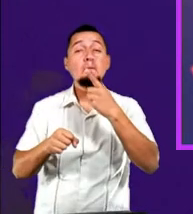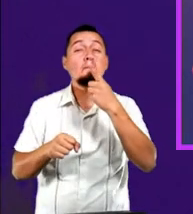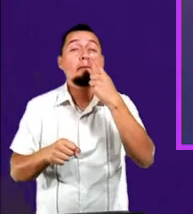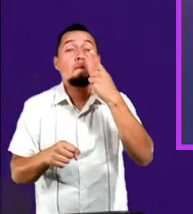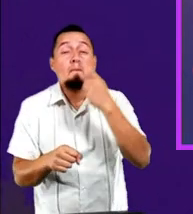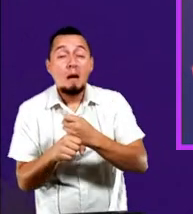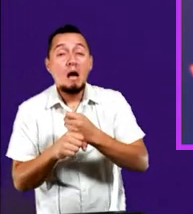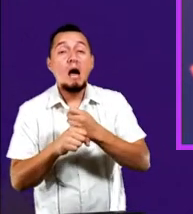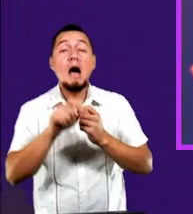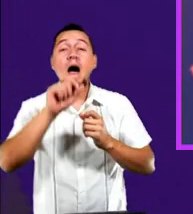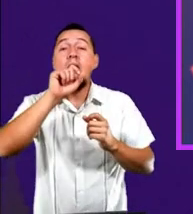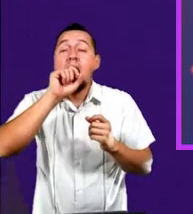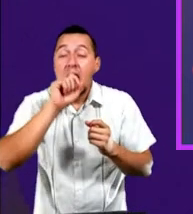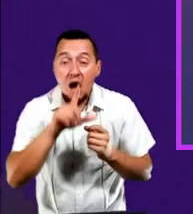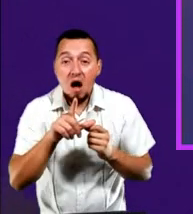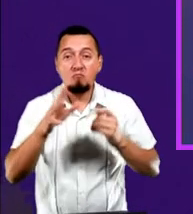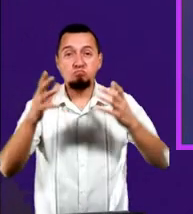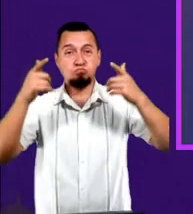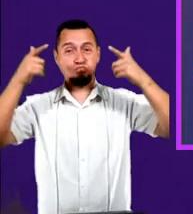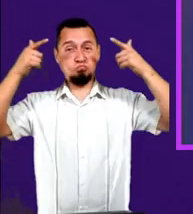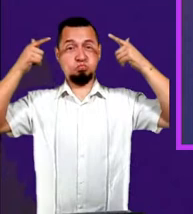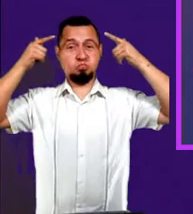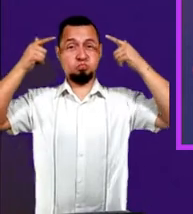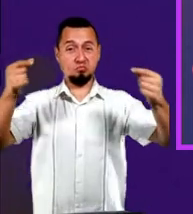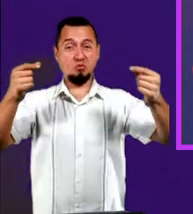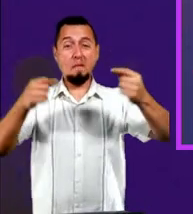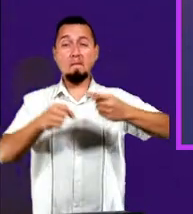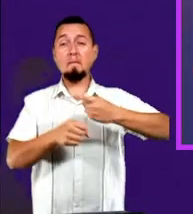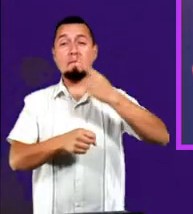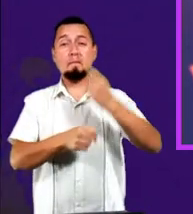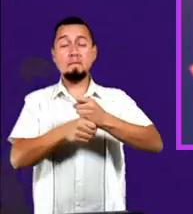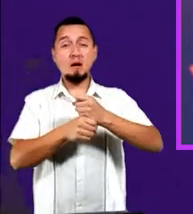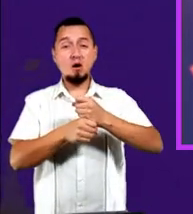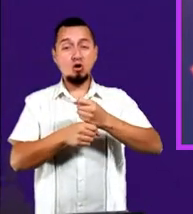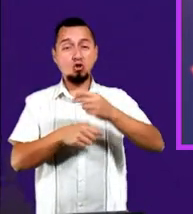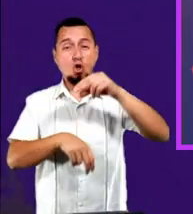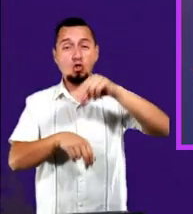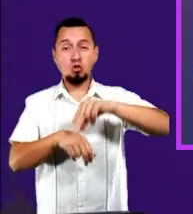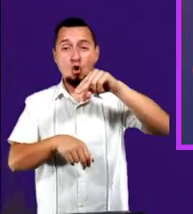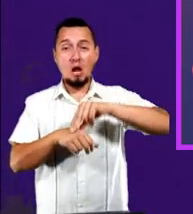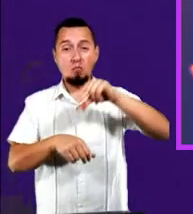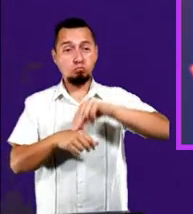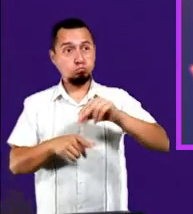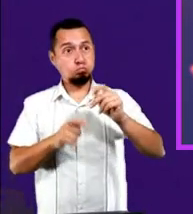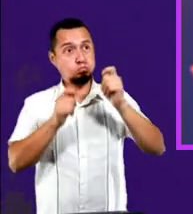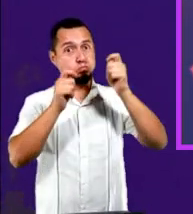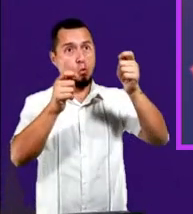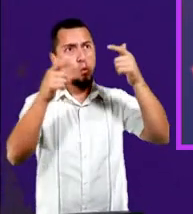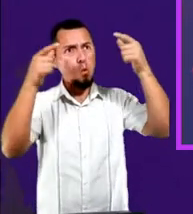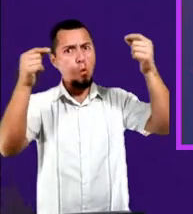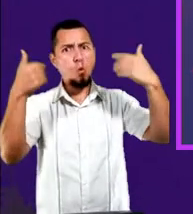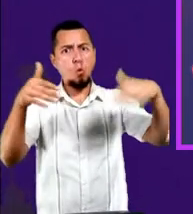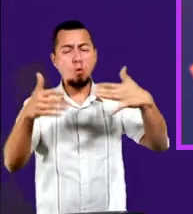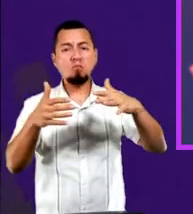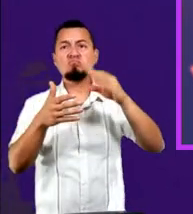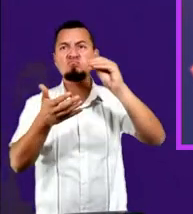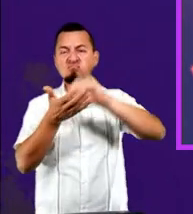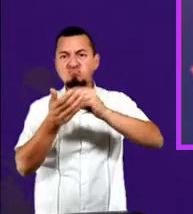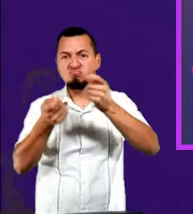en medicina e hizo también aportaciones muy importantes. Irene